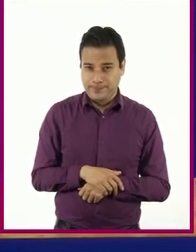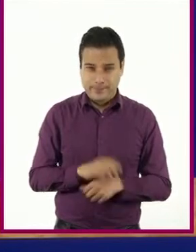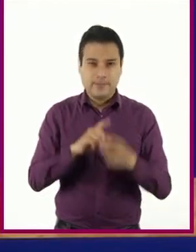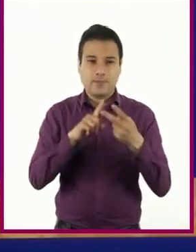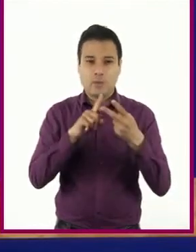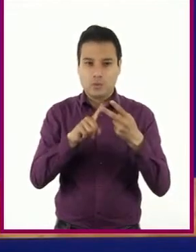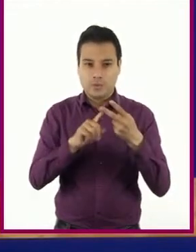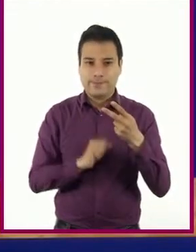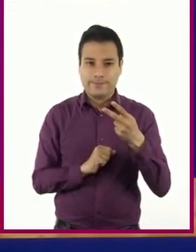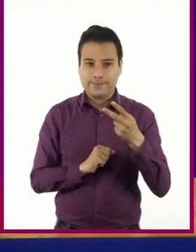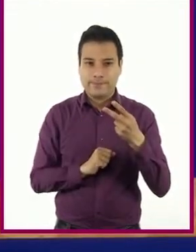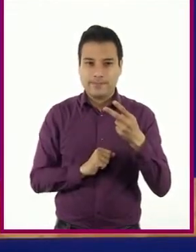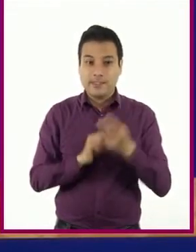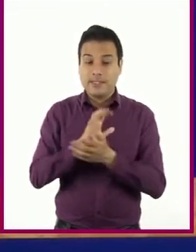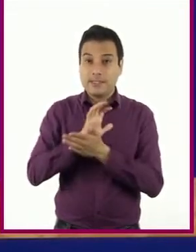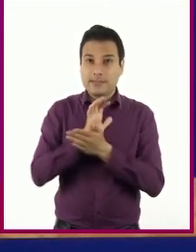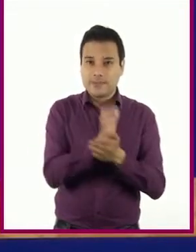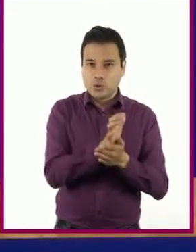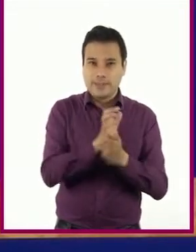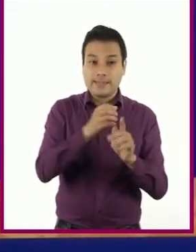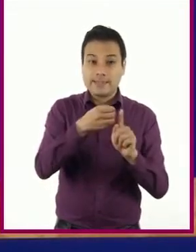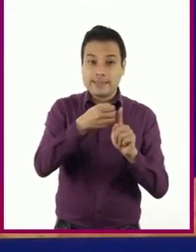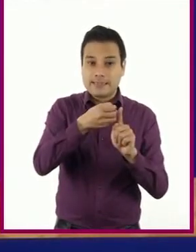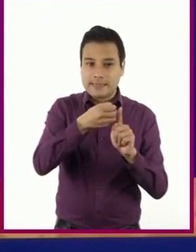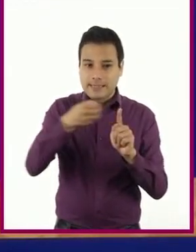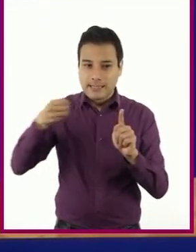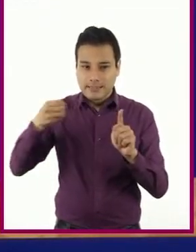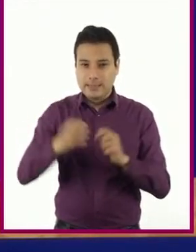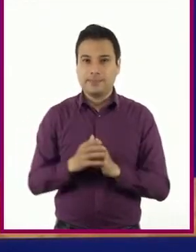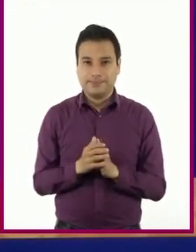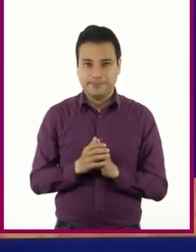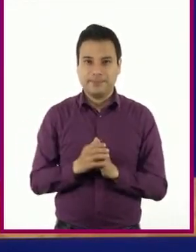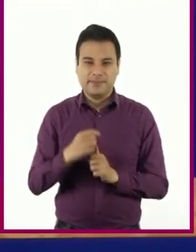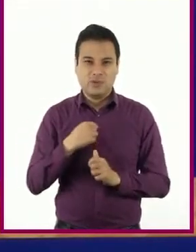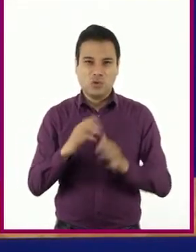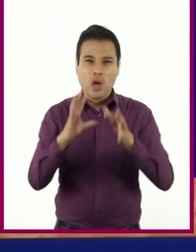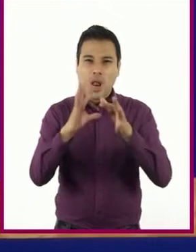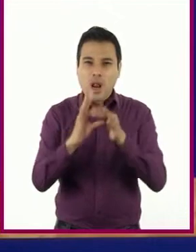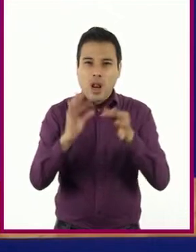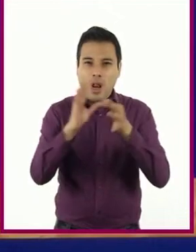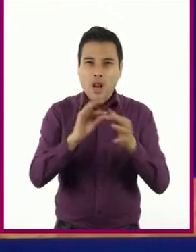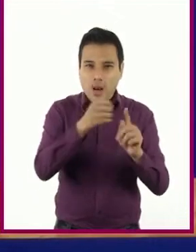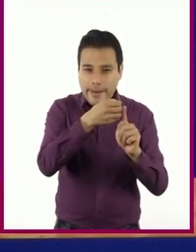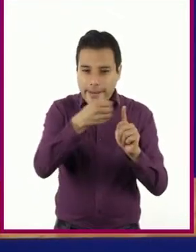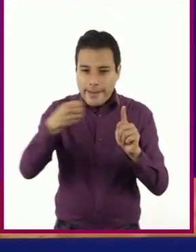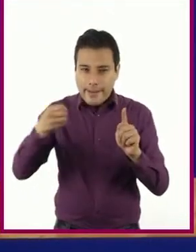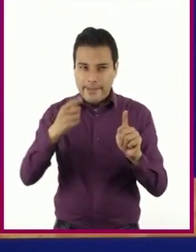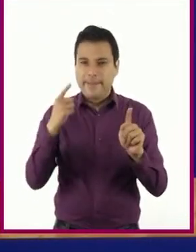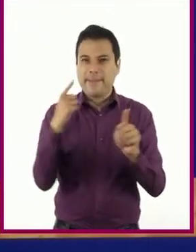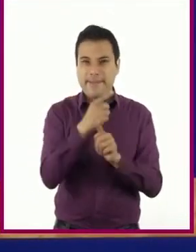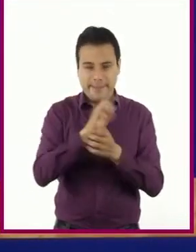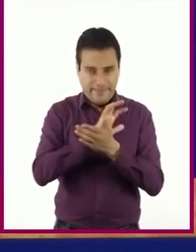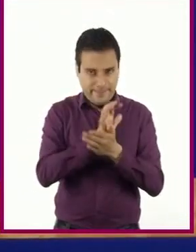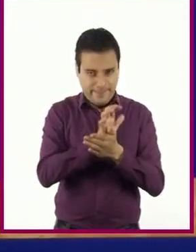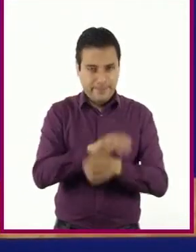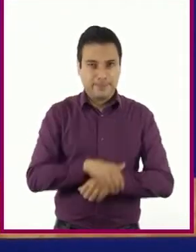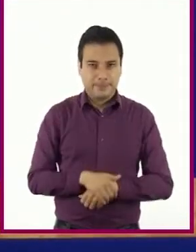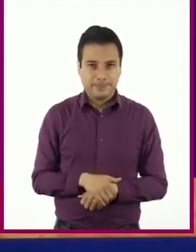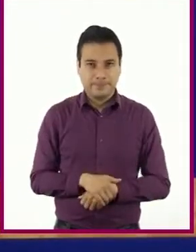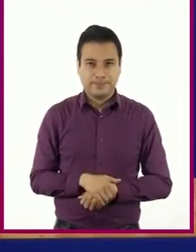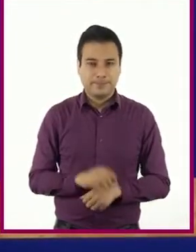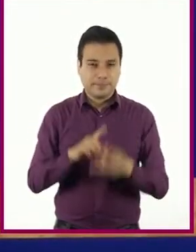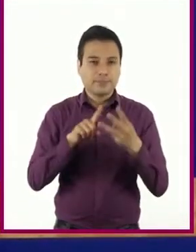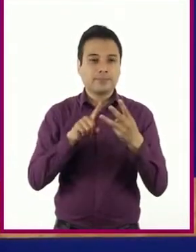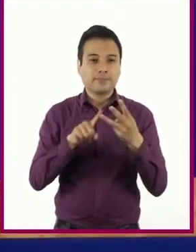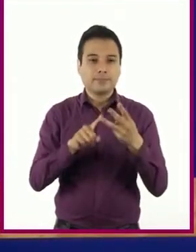B, la discriminación sintáctica basada en la forma en que construimos ciertas oraciones. Y, inciso